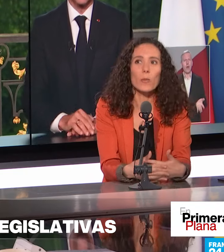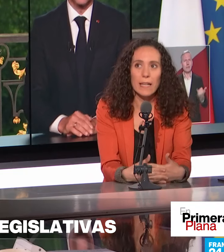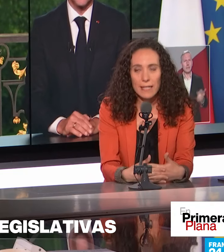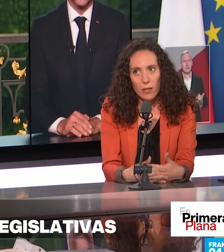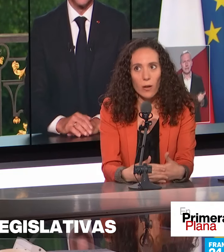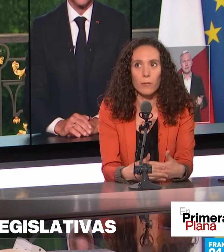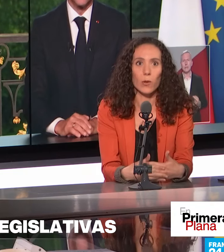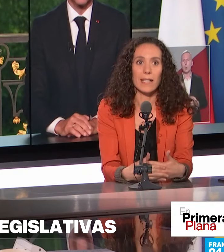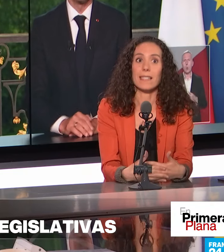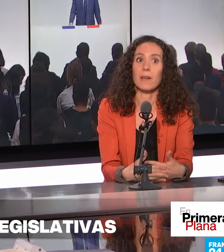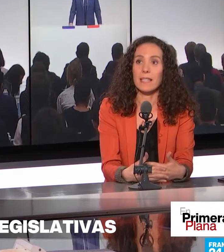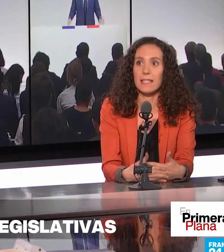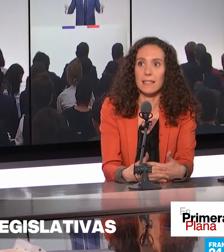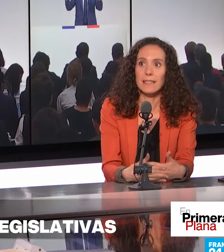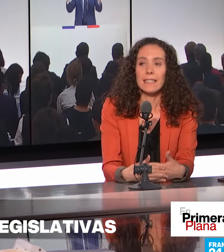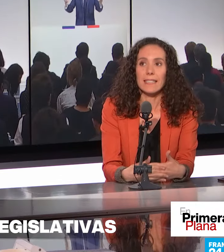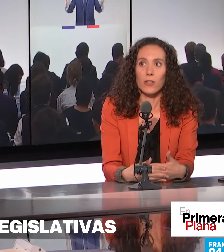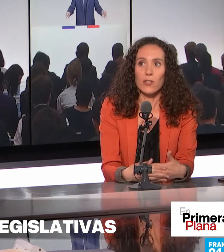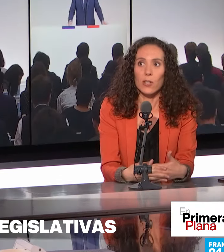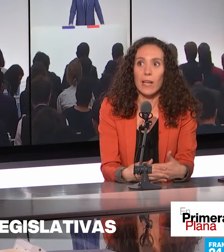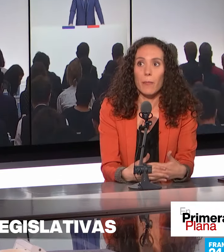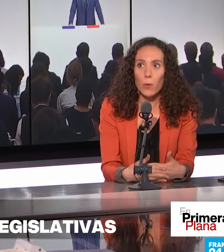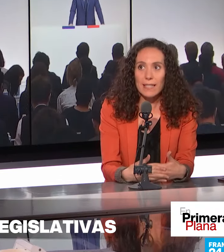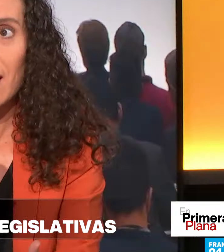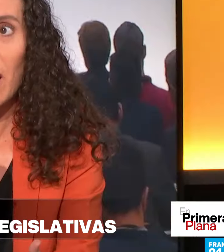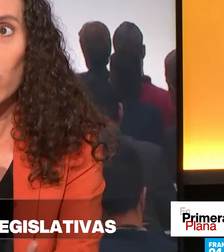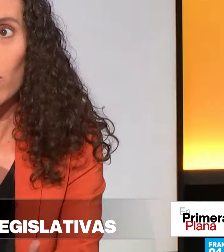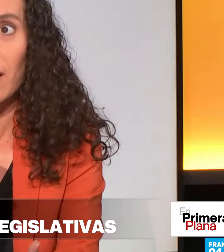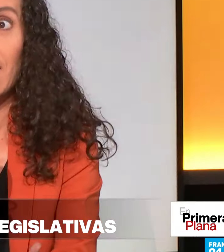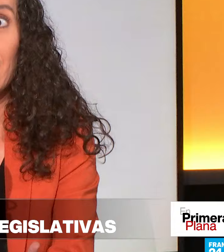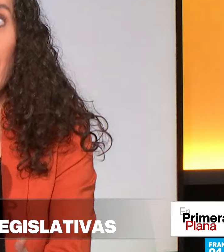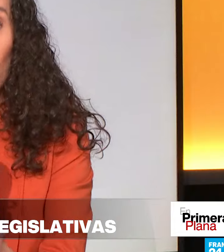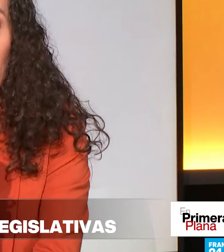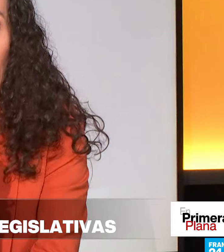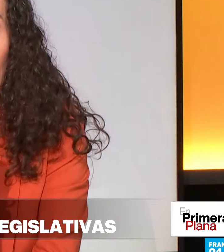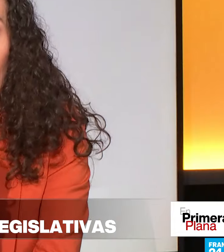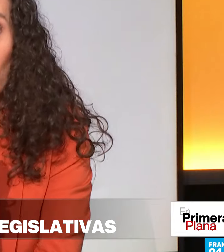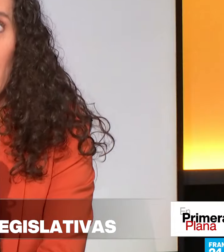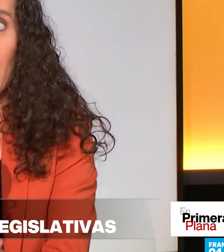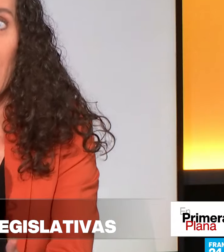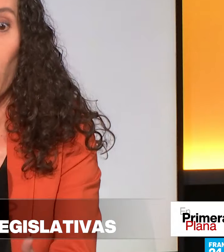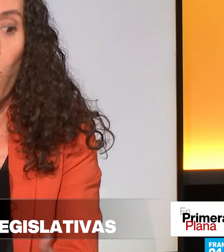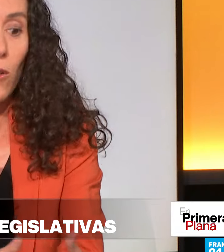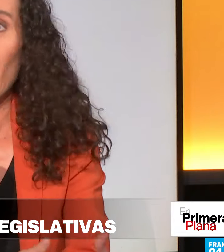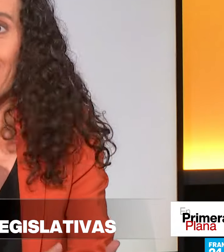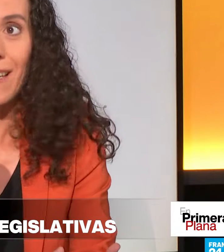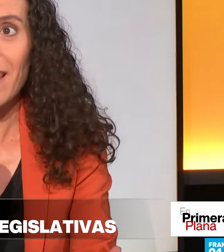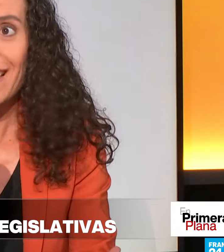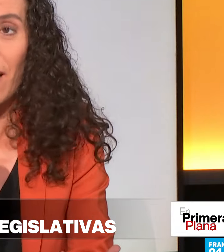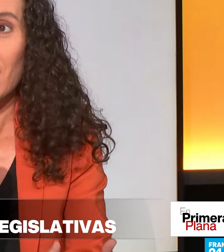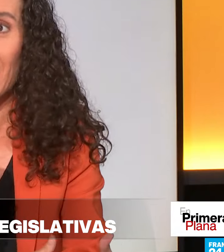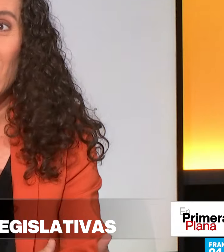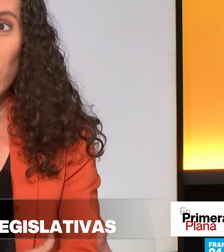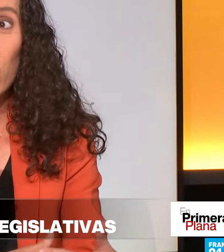se ha normalizado el voto a la extrema derecha Entonces yo creo que la apuesta de macrón de hacer unas elecciones cuando la extrema